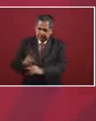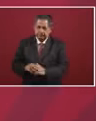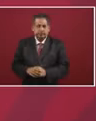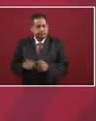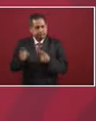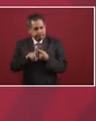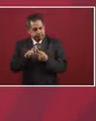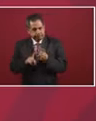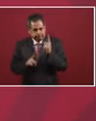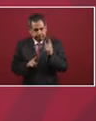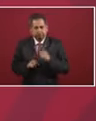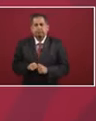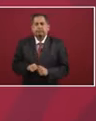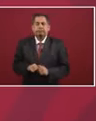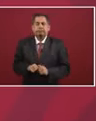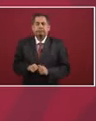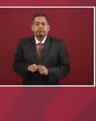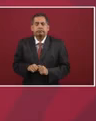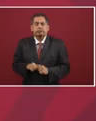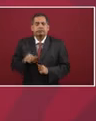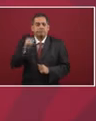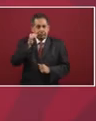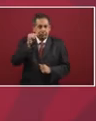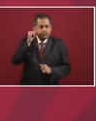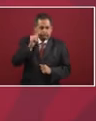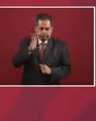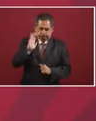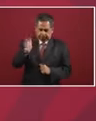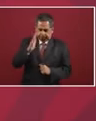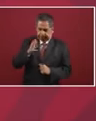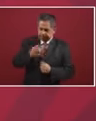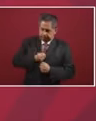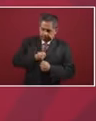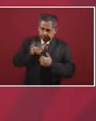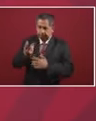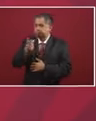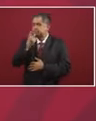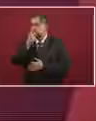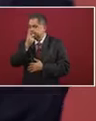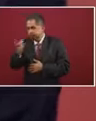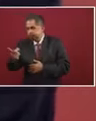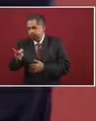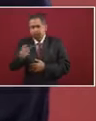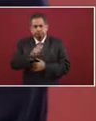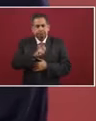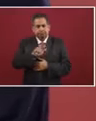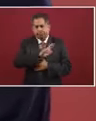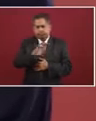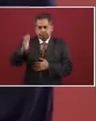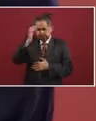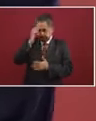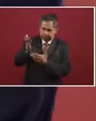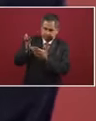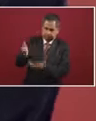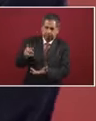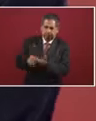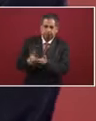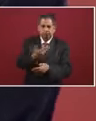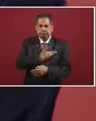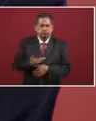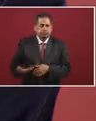Primero, que desde ayer expresé mi reconocimiento al